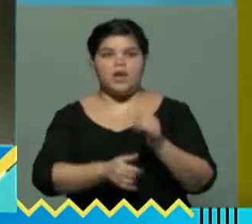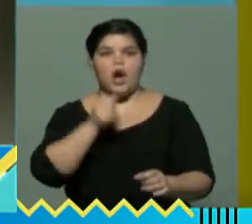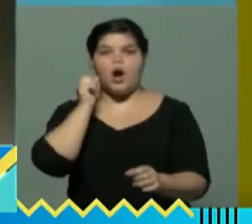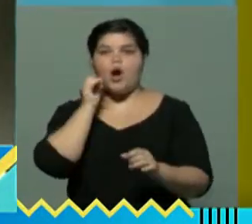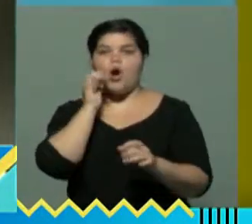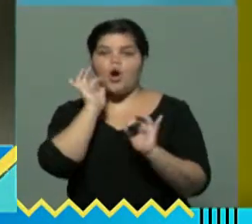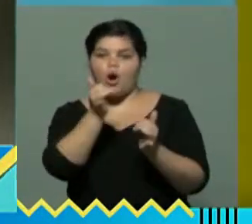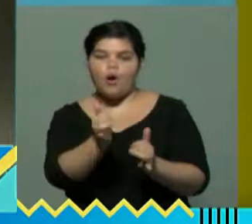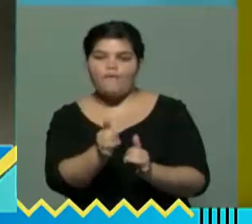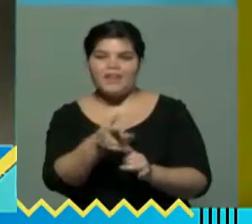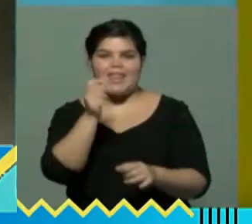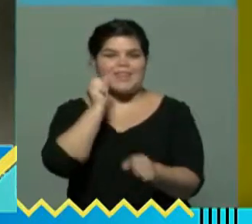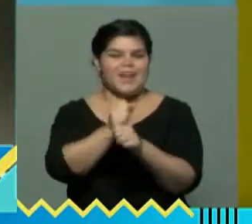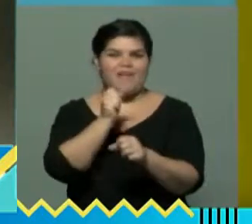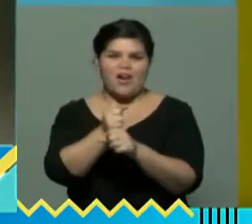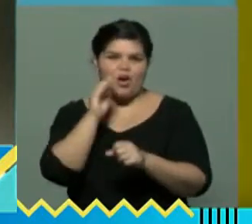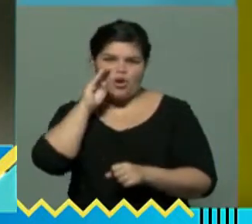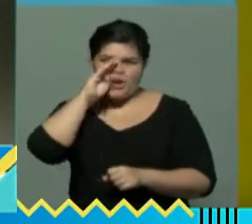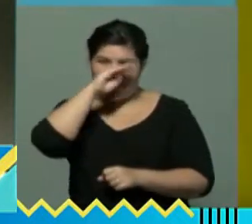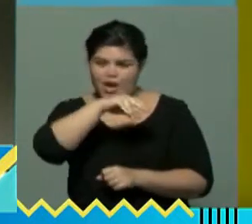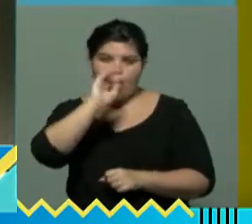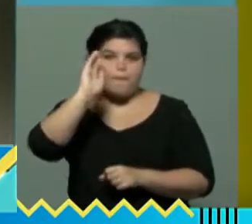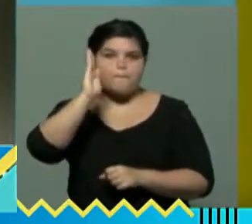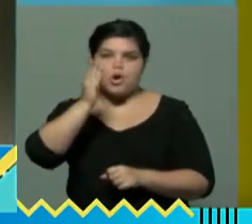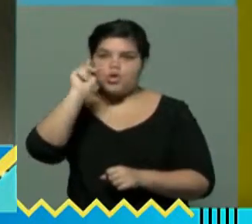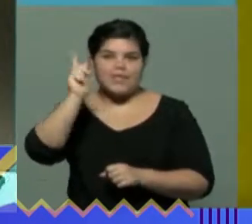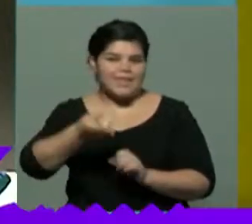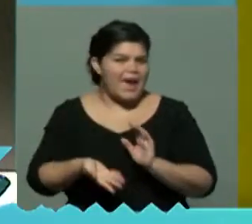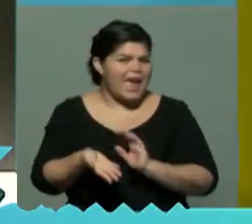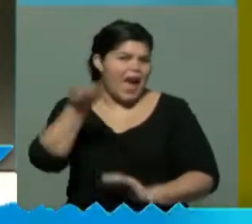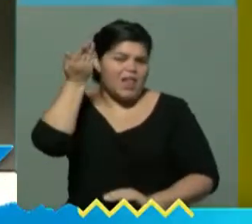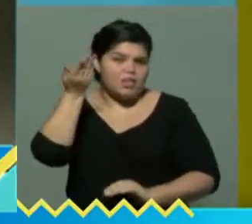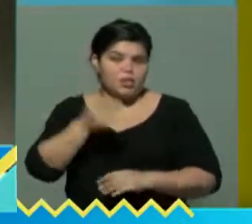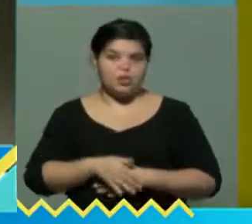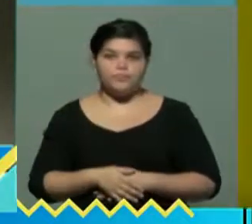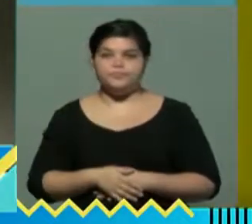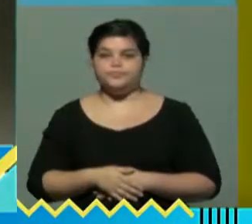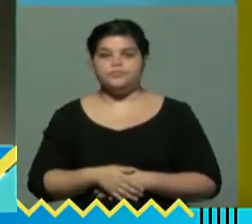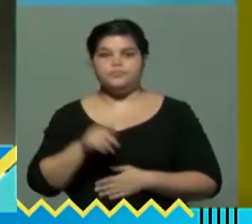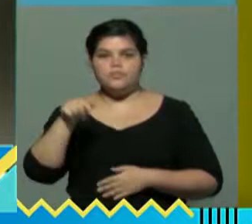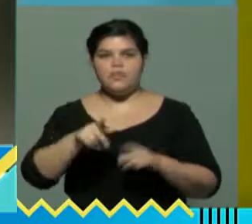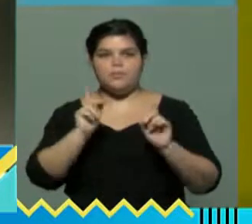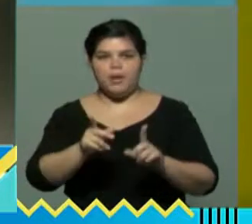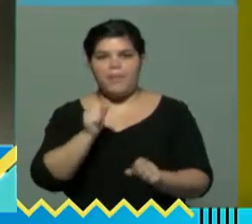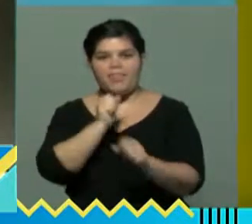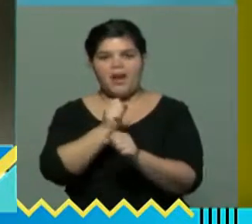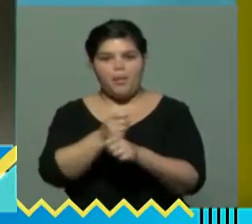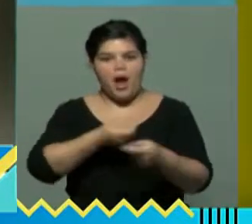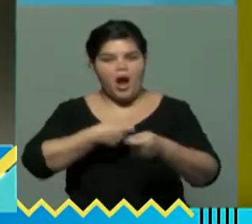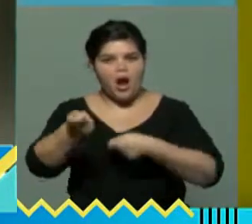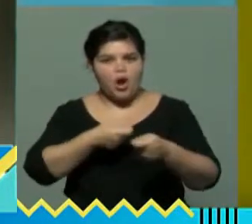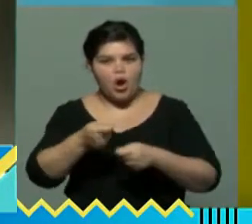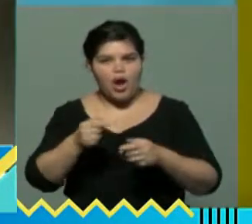tasa de informalidad más alta. Esto lo hemos hablado un poco hoy. Y en la mayoría de los indicadores de mercado de trabajo, los jóvenes